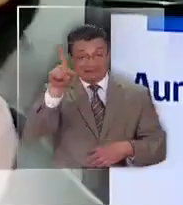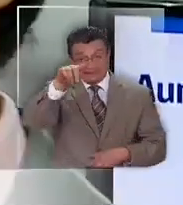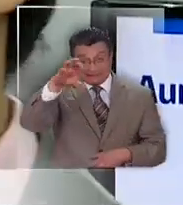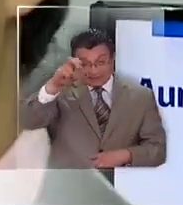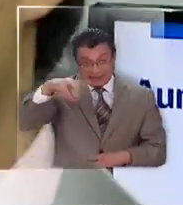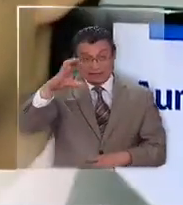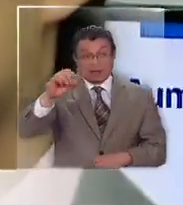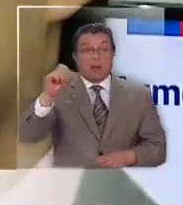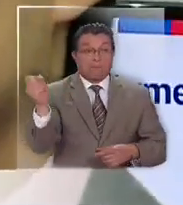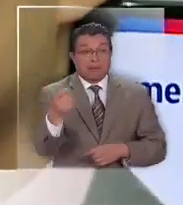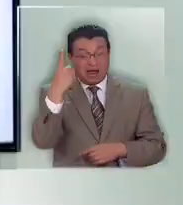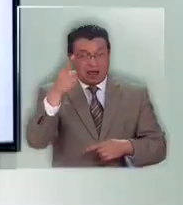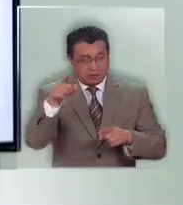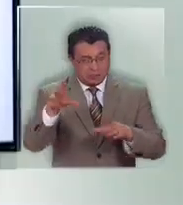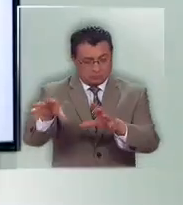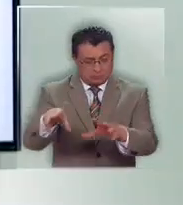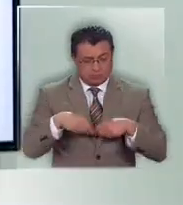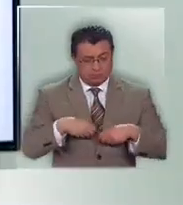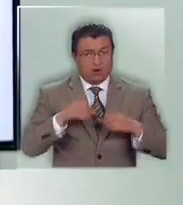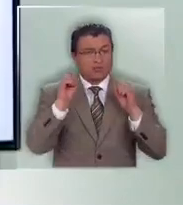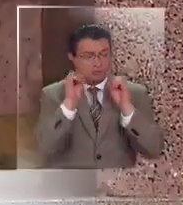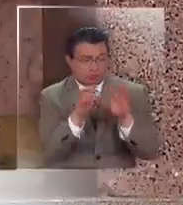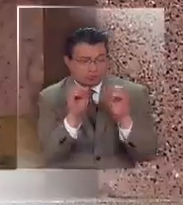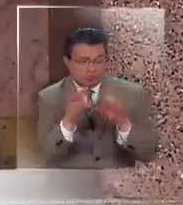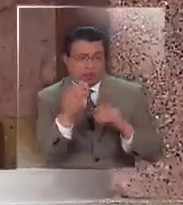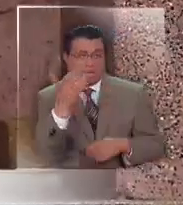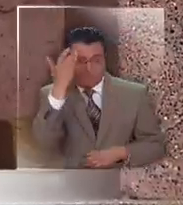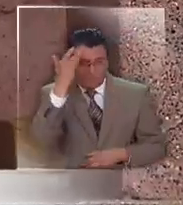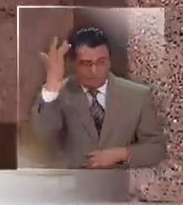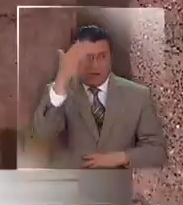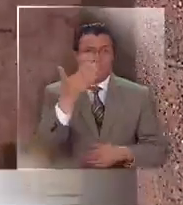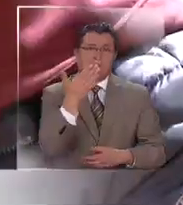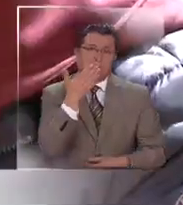que acoja a los jóvenes con buena capacitación